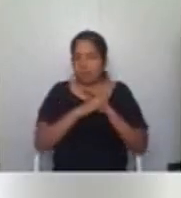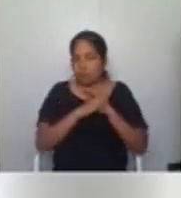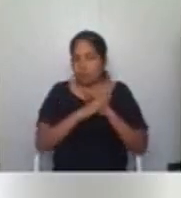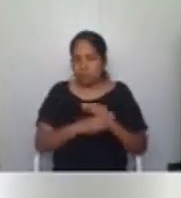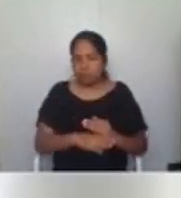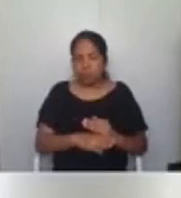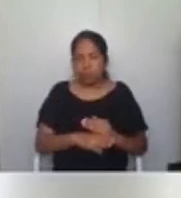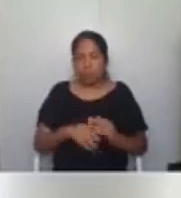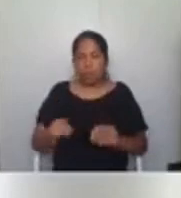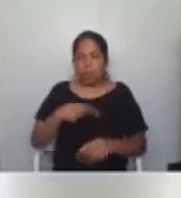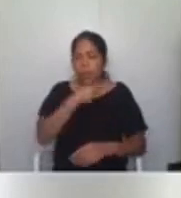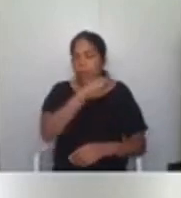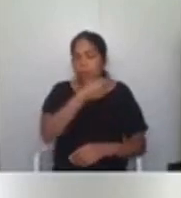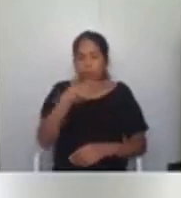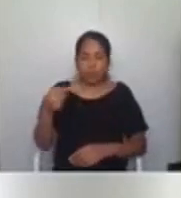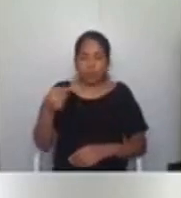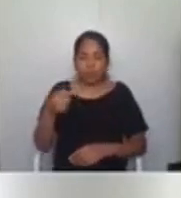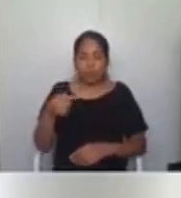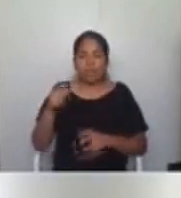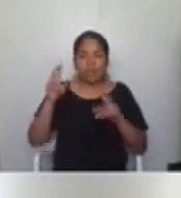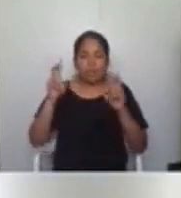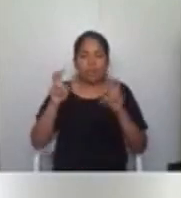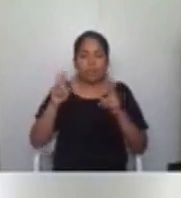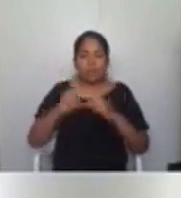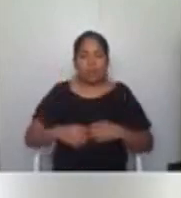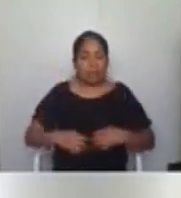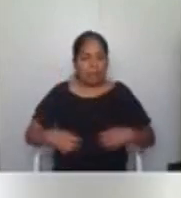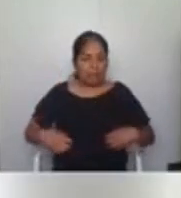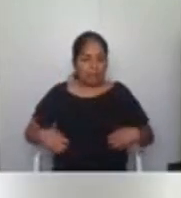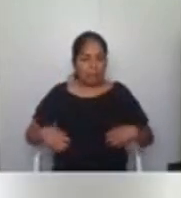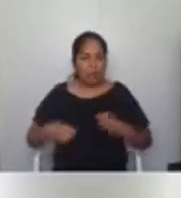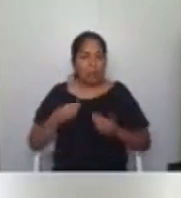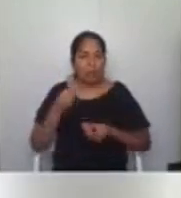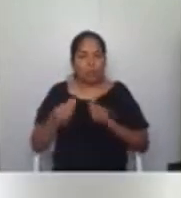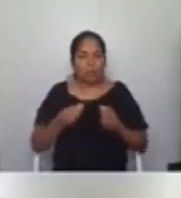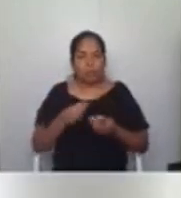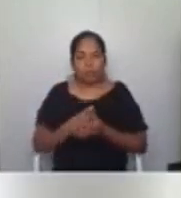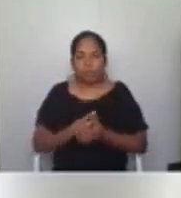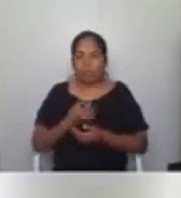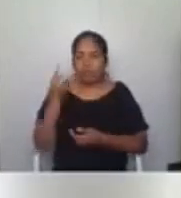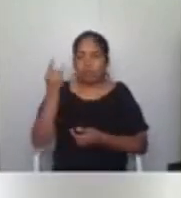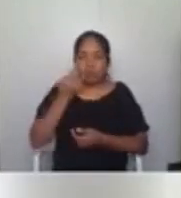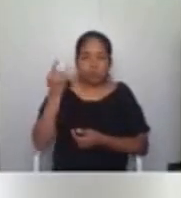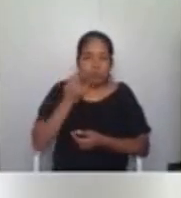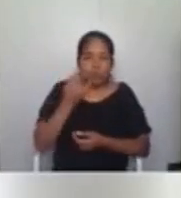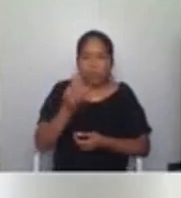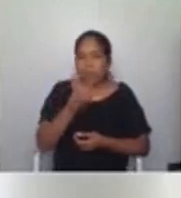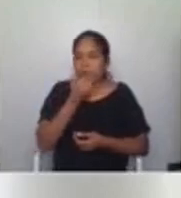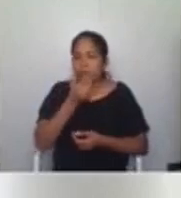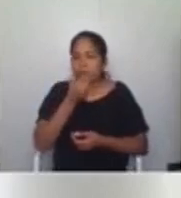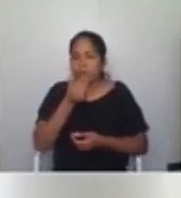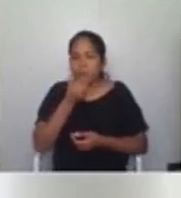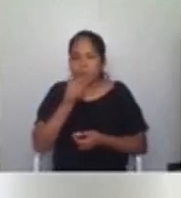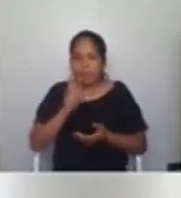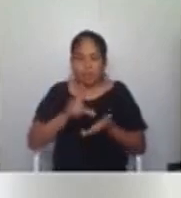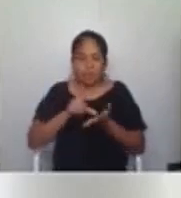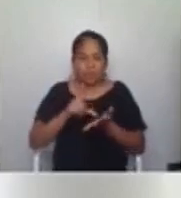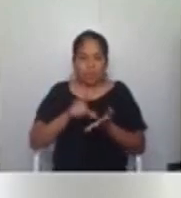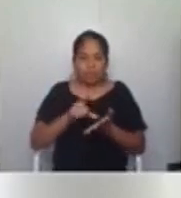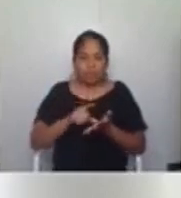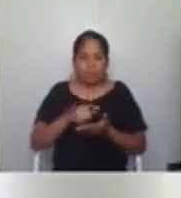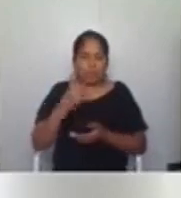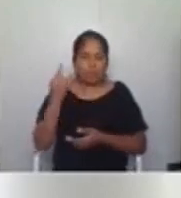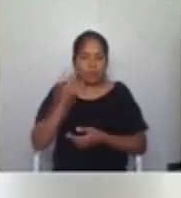semana tenemos que agendar el hambre, declarar en emergencia alimentaria la Lima Metropolitana completita,